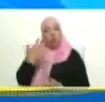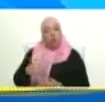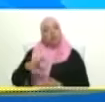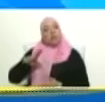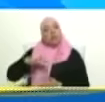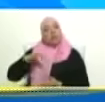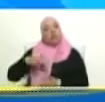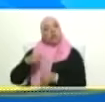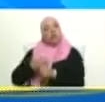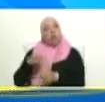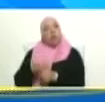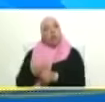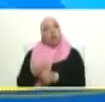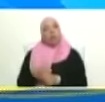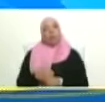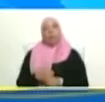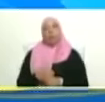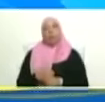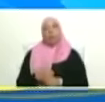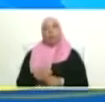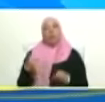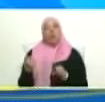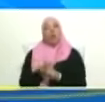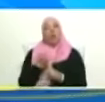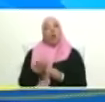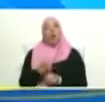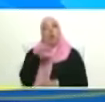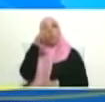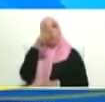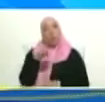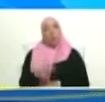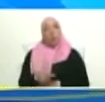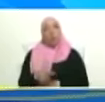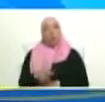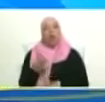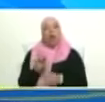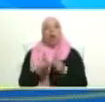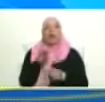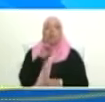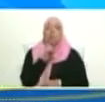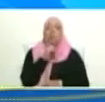6CPC en su trabajo diario, a veces anónimo,